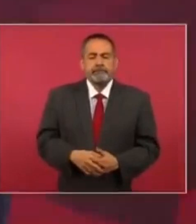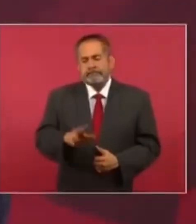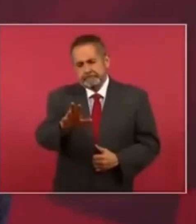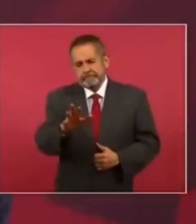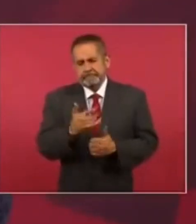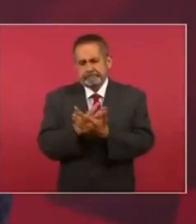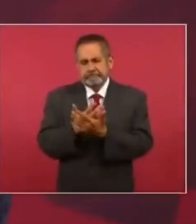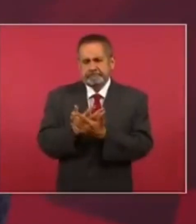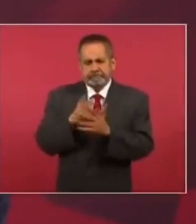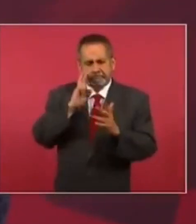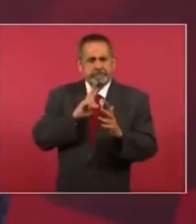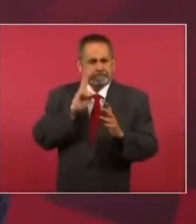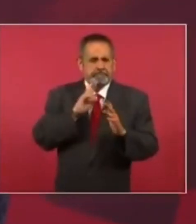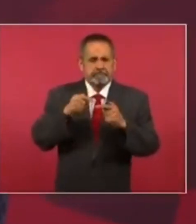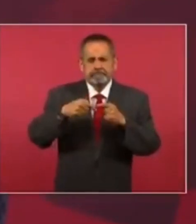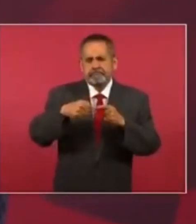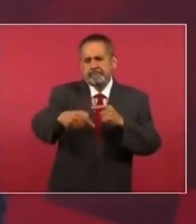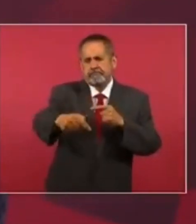Vamos a esperar